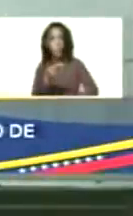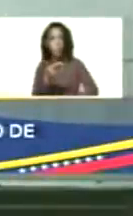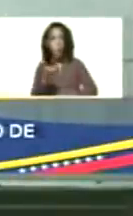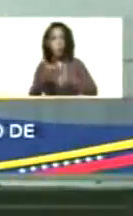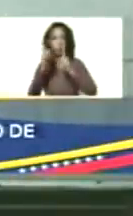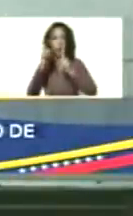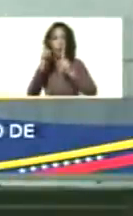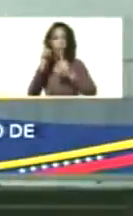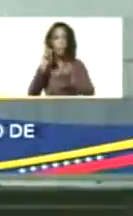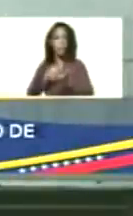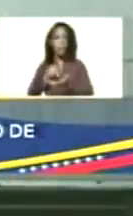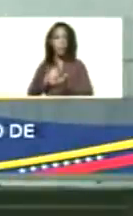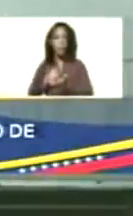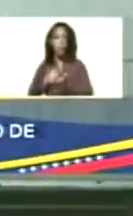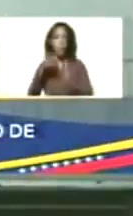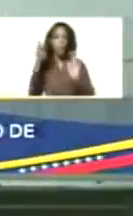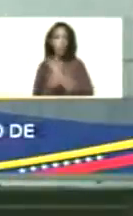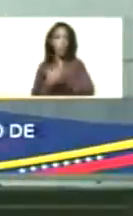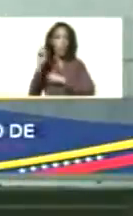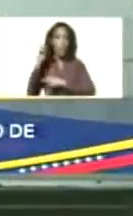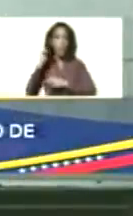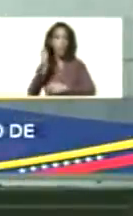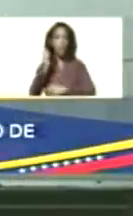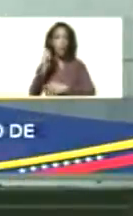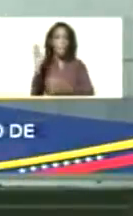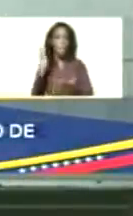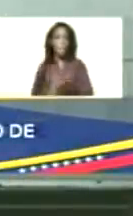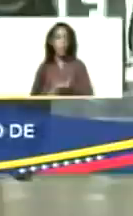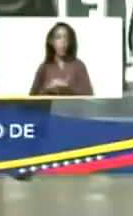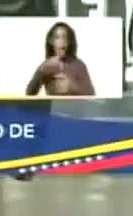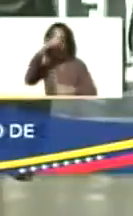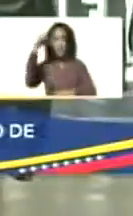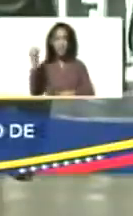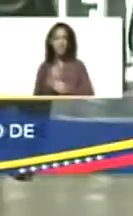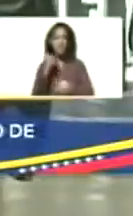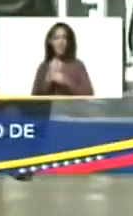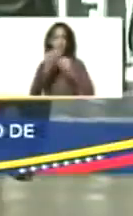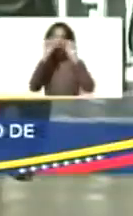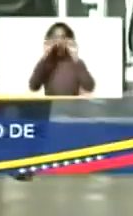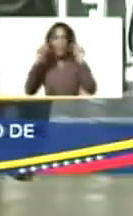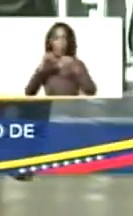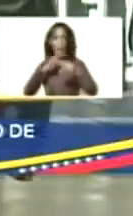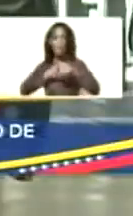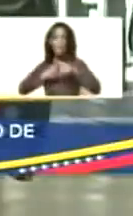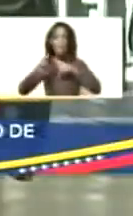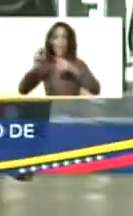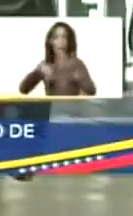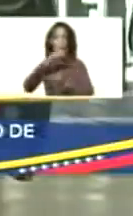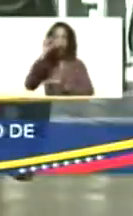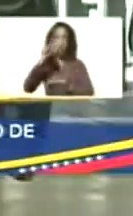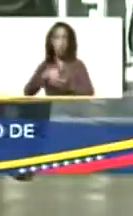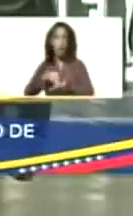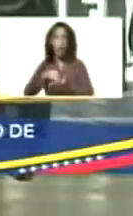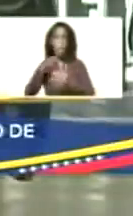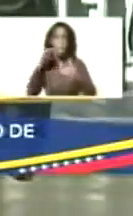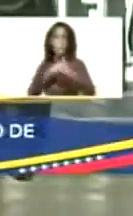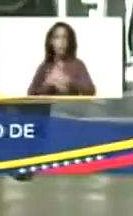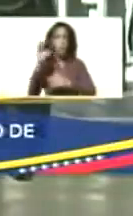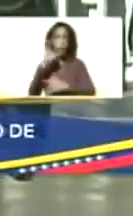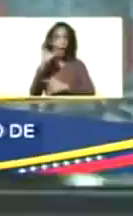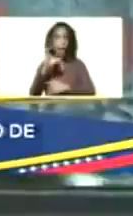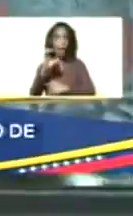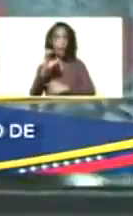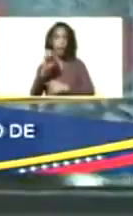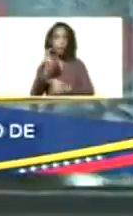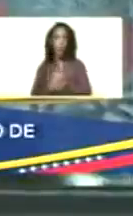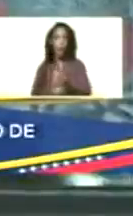autoridades presentes sobre esta tarea que usted le pone a la clase obrera del sistema ferroviario nacional, la clase obrera del Metro Caracas, que son sus